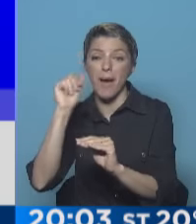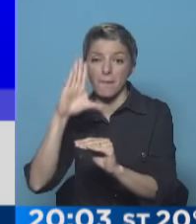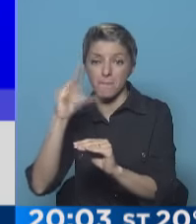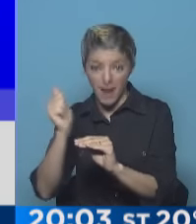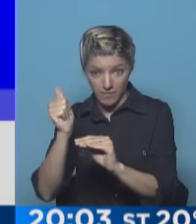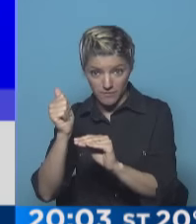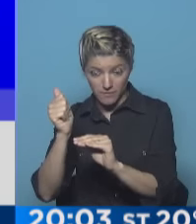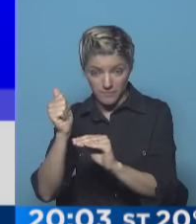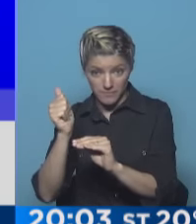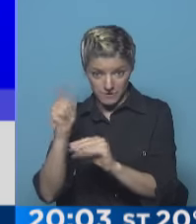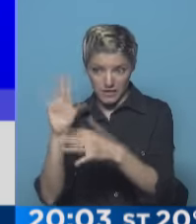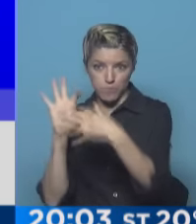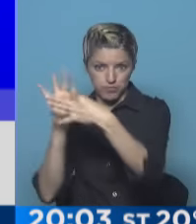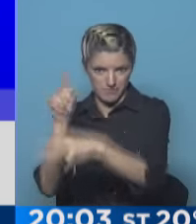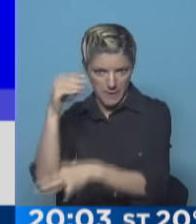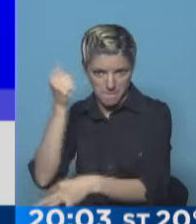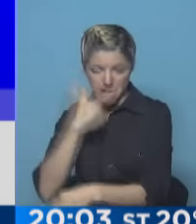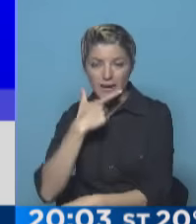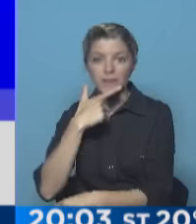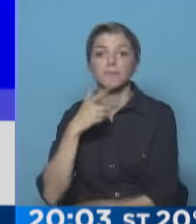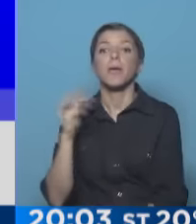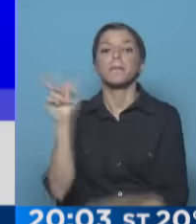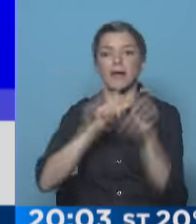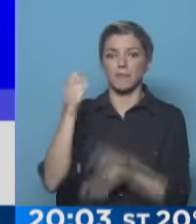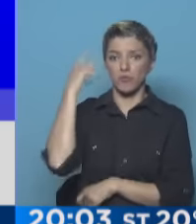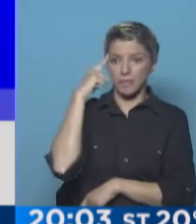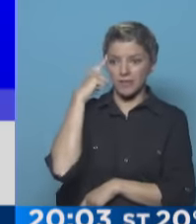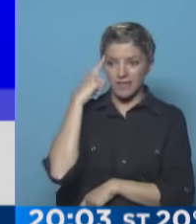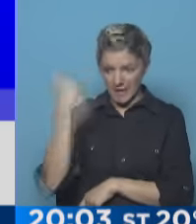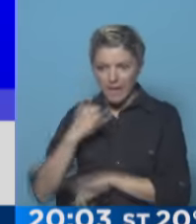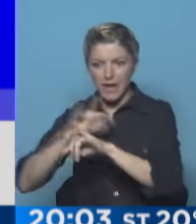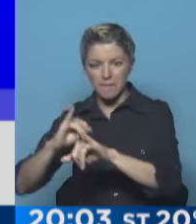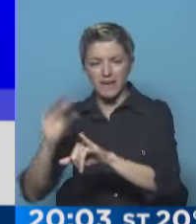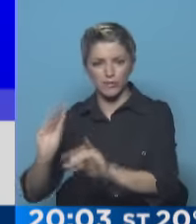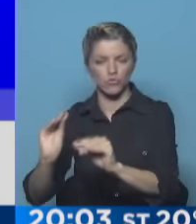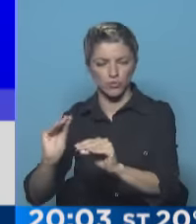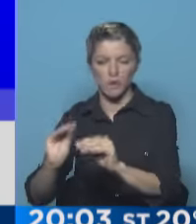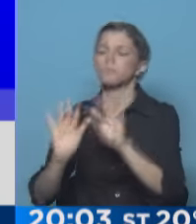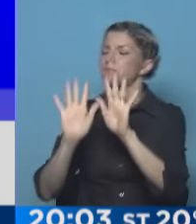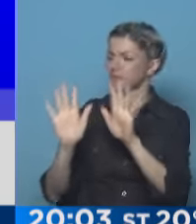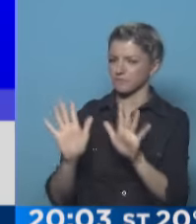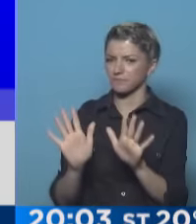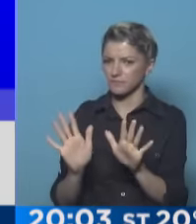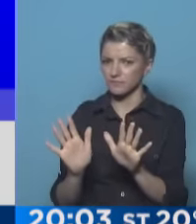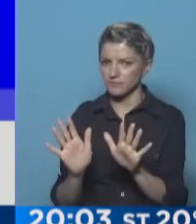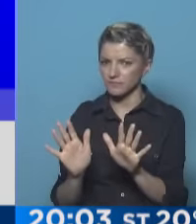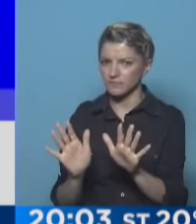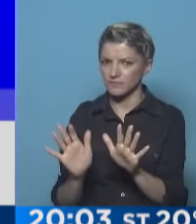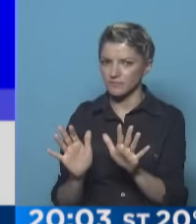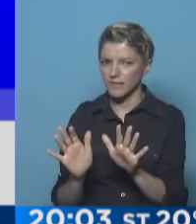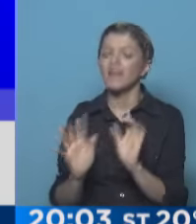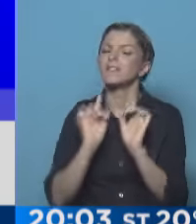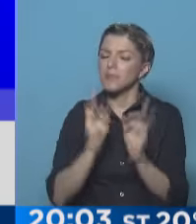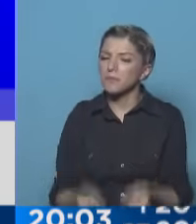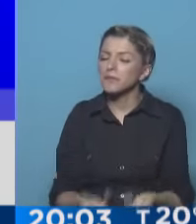de macri para querer hacer creer al argentino que hay una campaña sucia aquí Pero además están